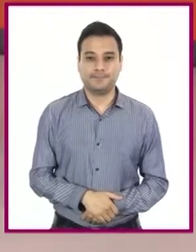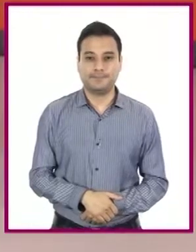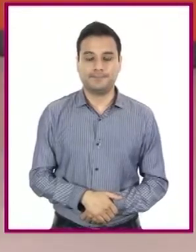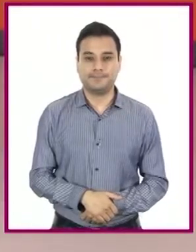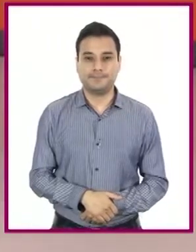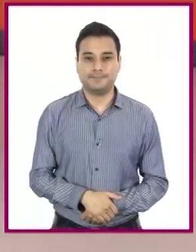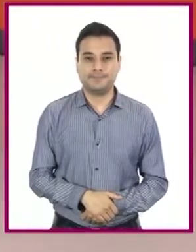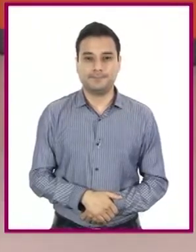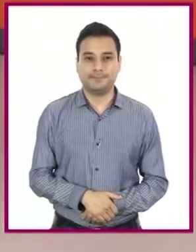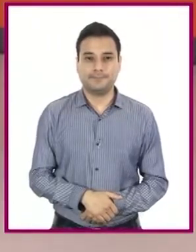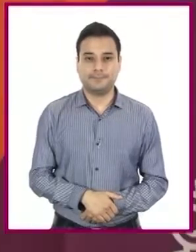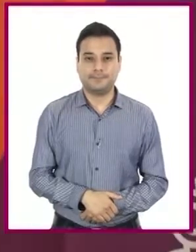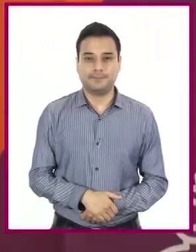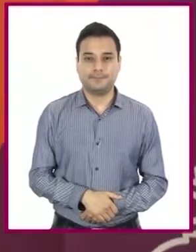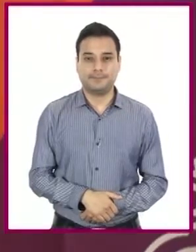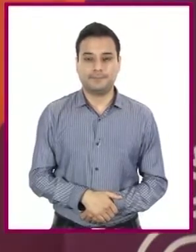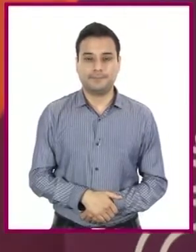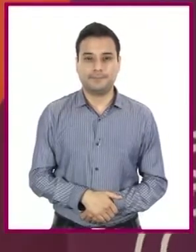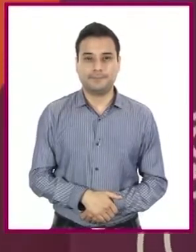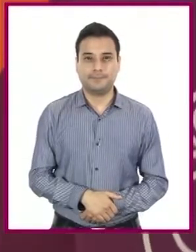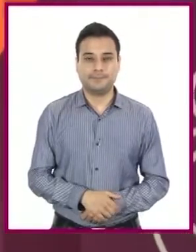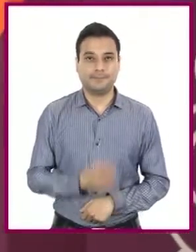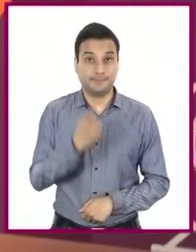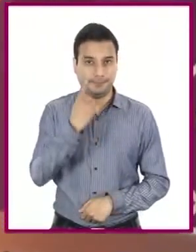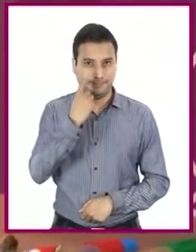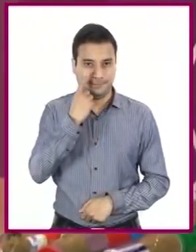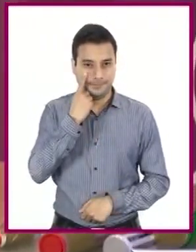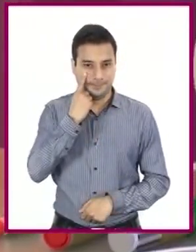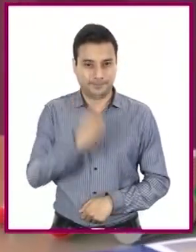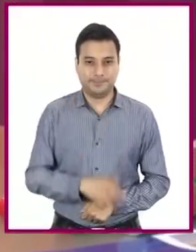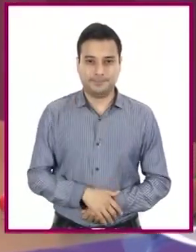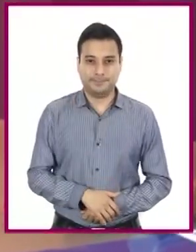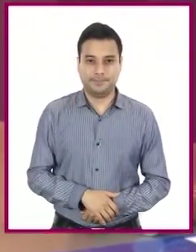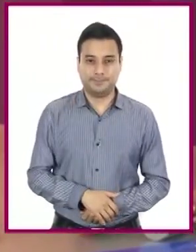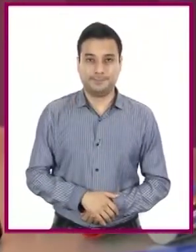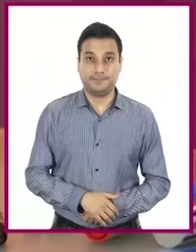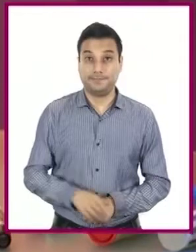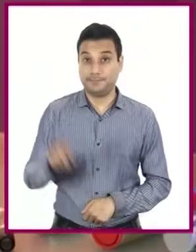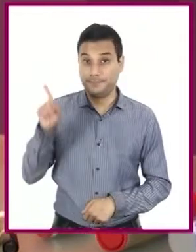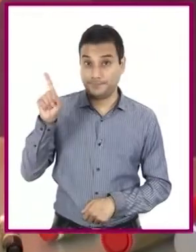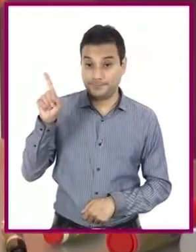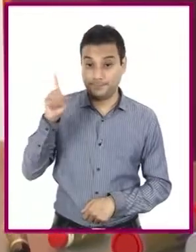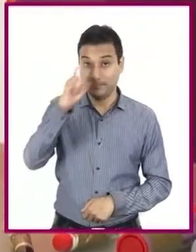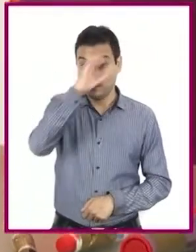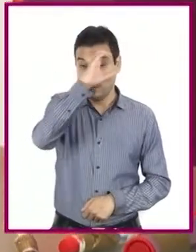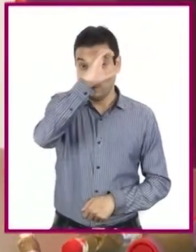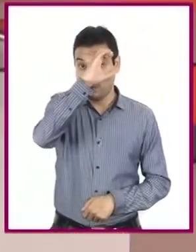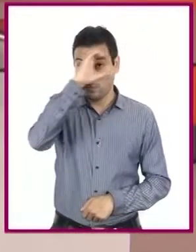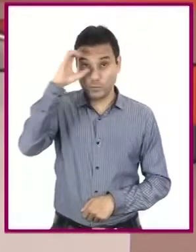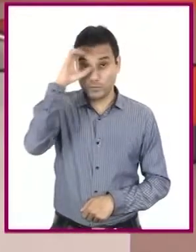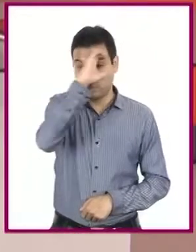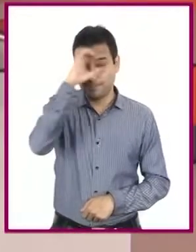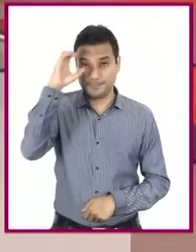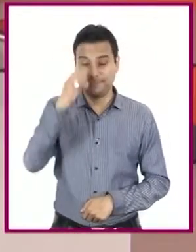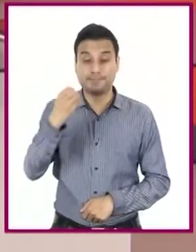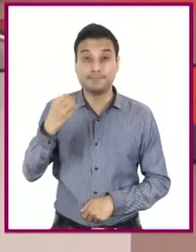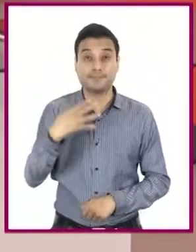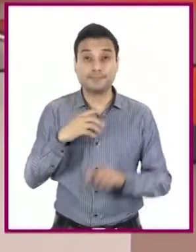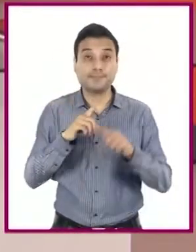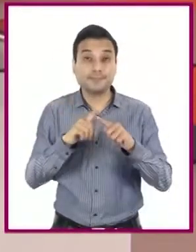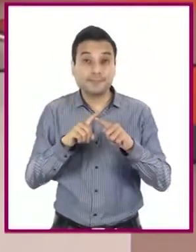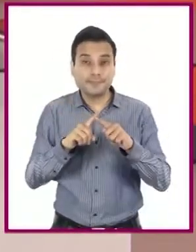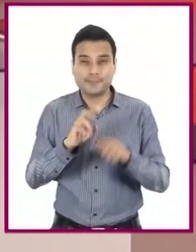Bueno, voy a dejar esto aquí un momento. Mira, estas son unas fotografías que nos mandó